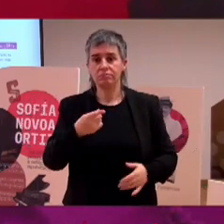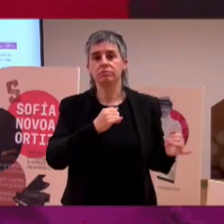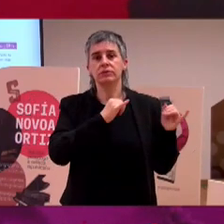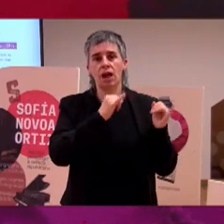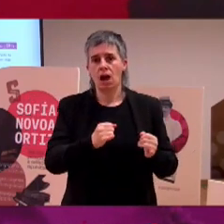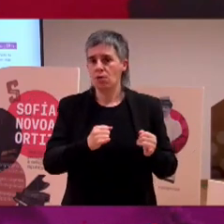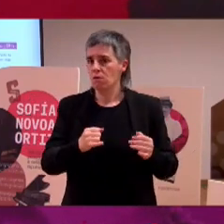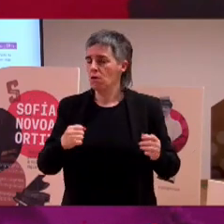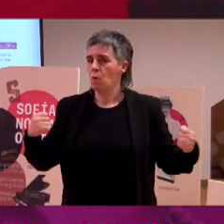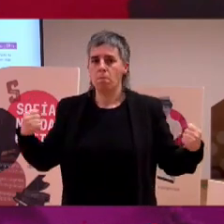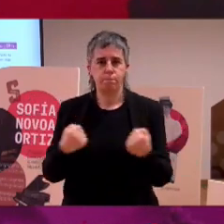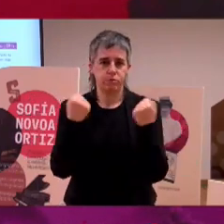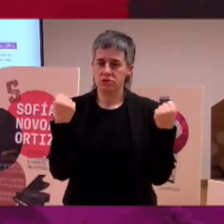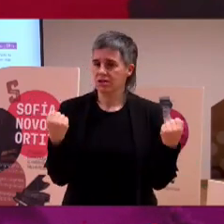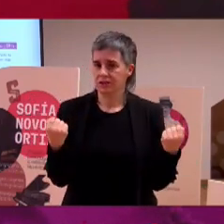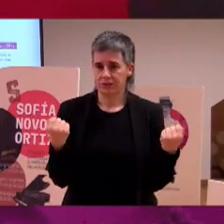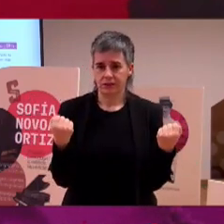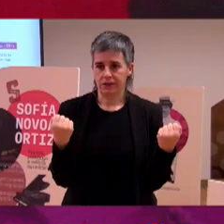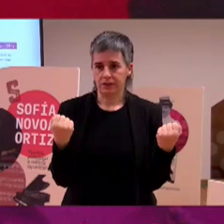chega o golpe e empeza a ver,